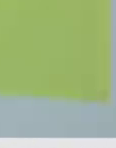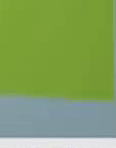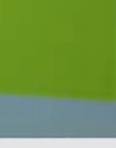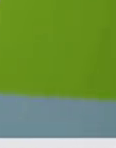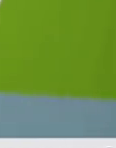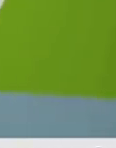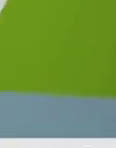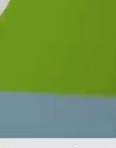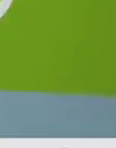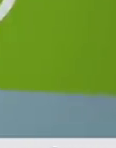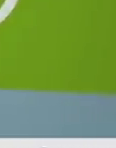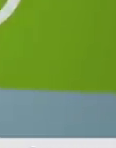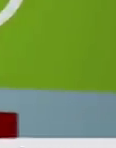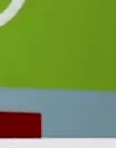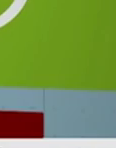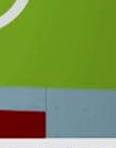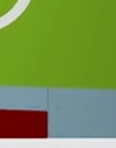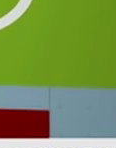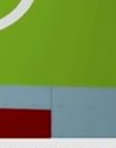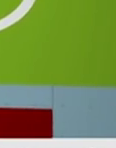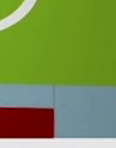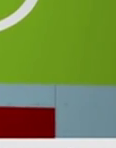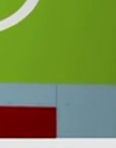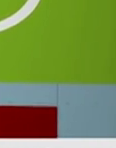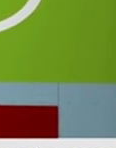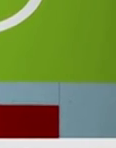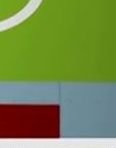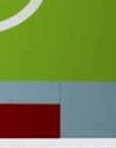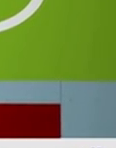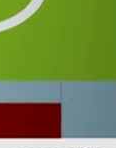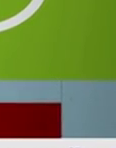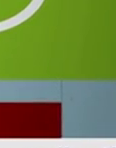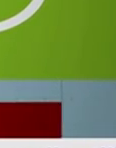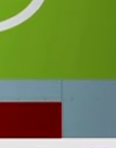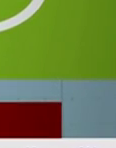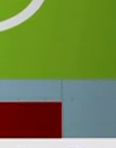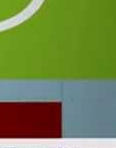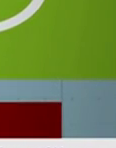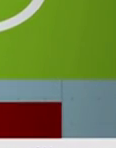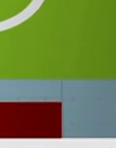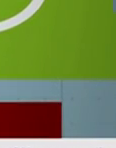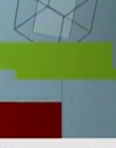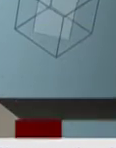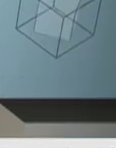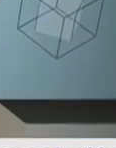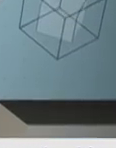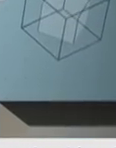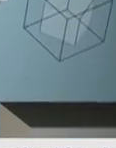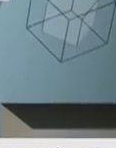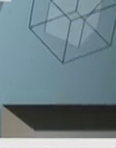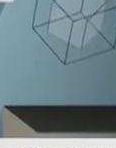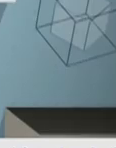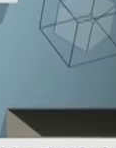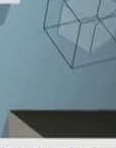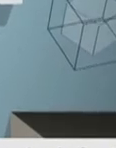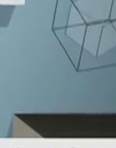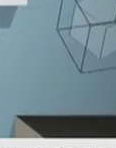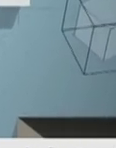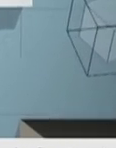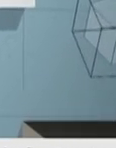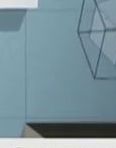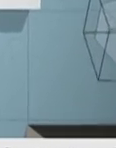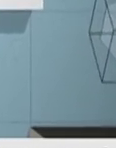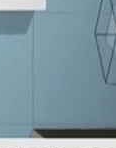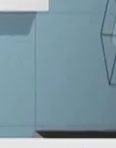vida. Usa el nasobuco como otra prenda de vestir y úsalo correctamente. Lávate las manos con